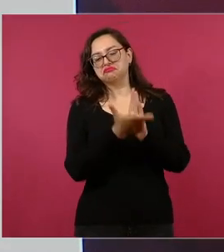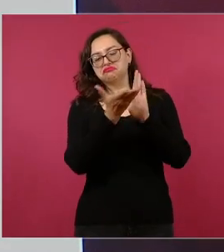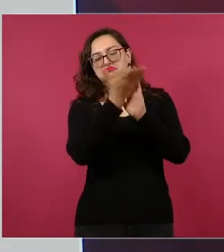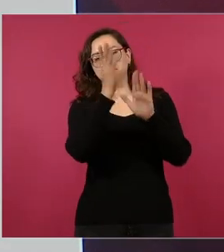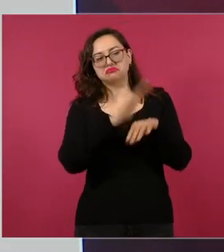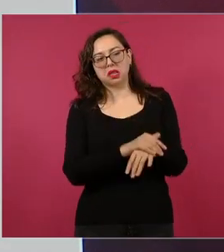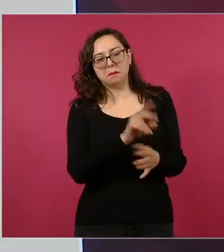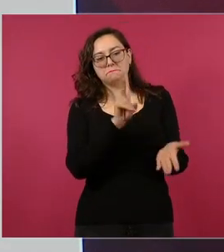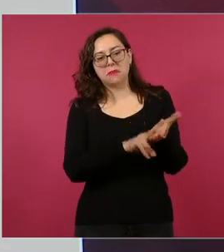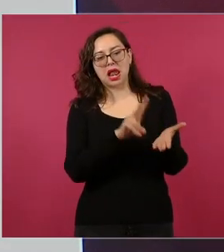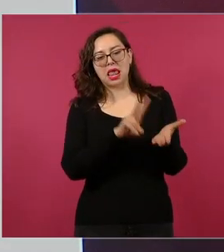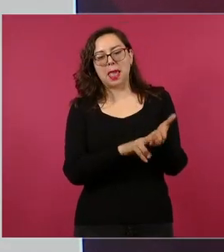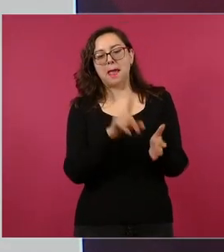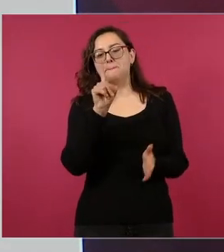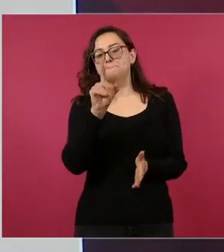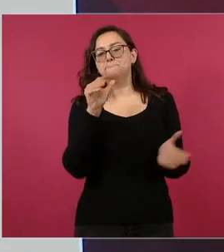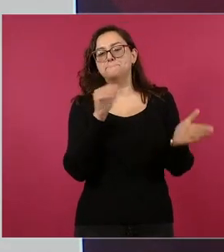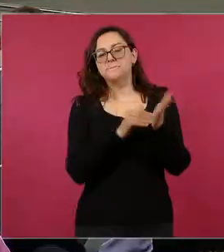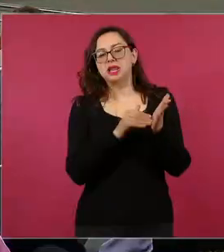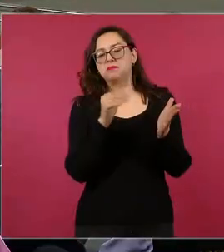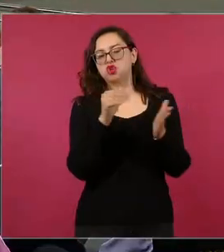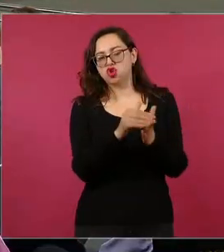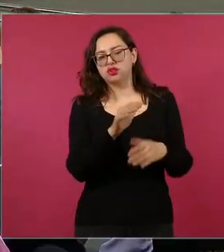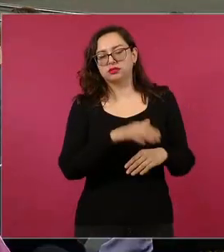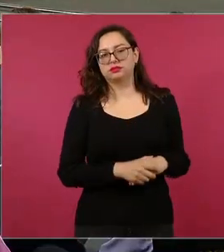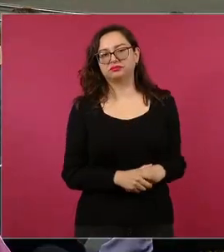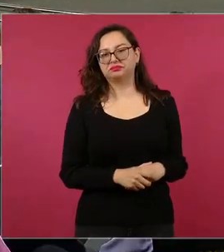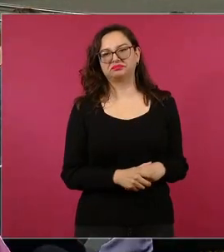1,000 millones, la cobraban en 3,000